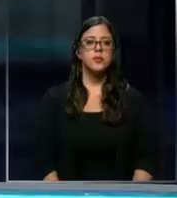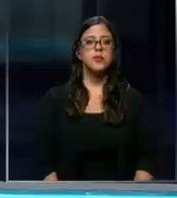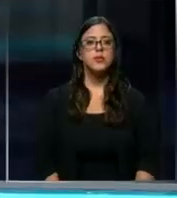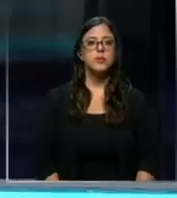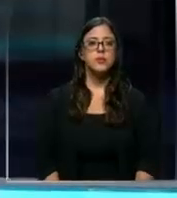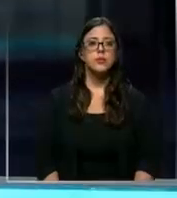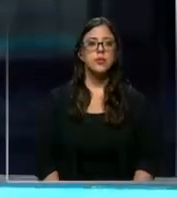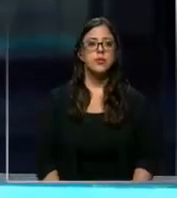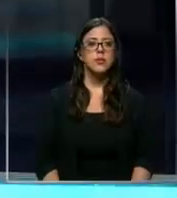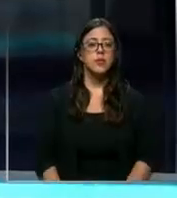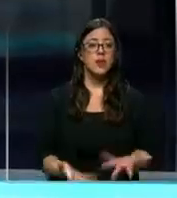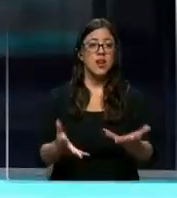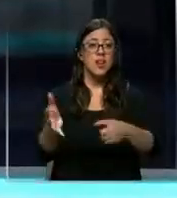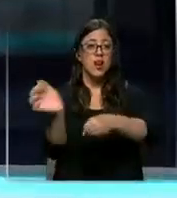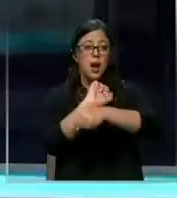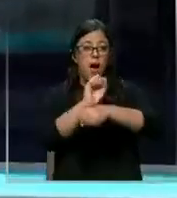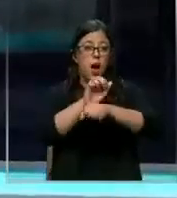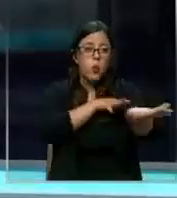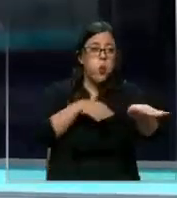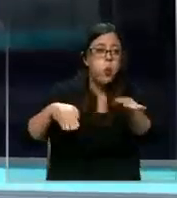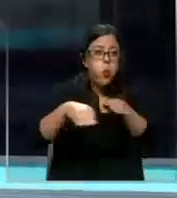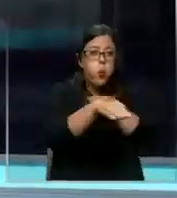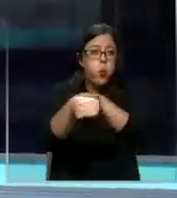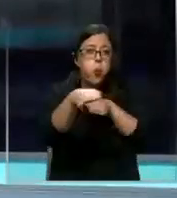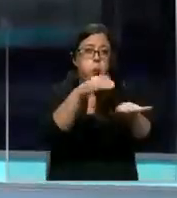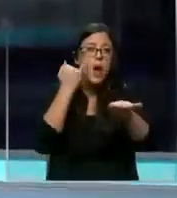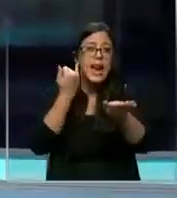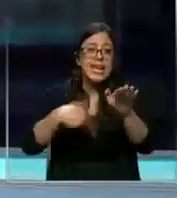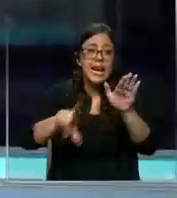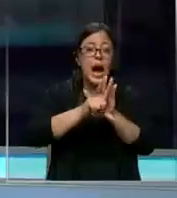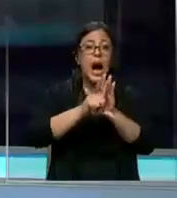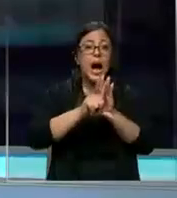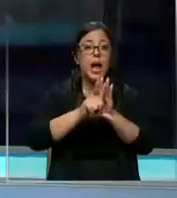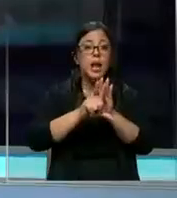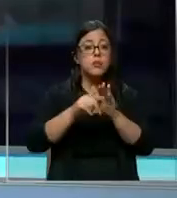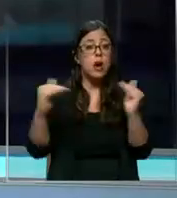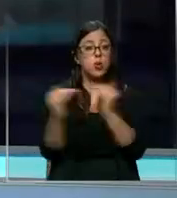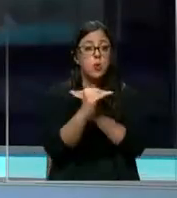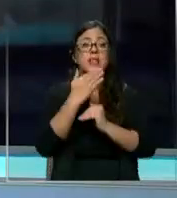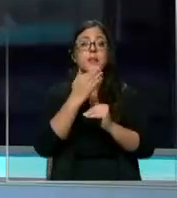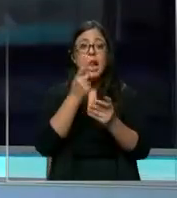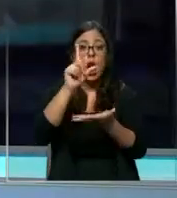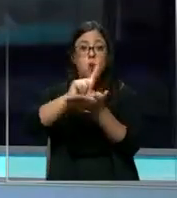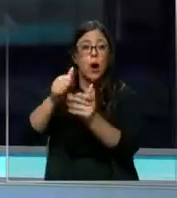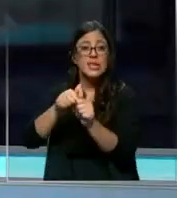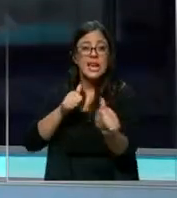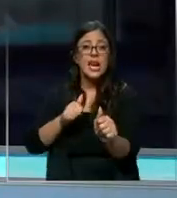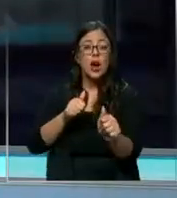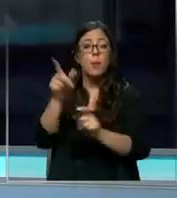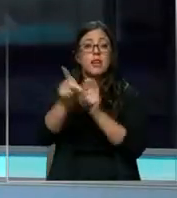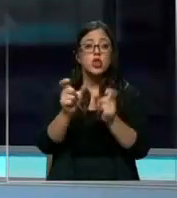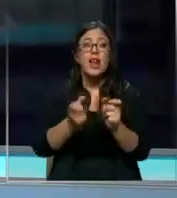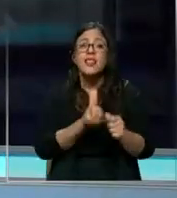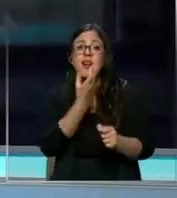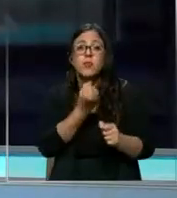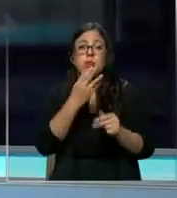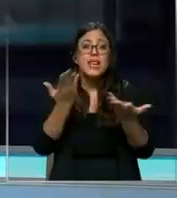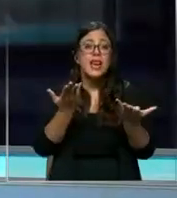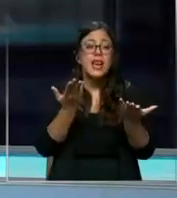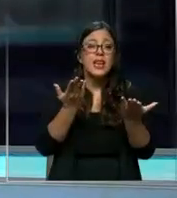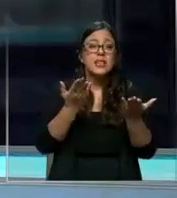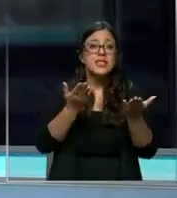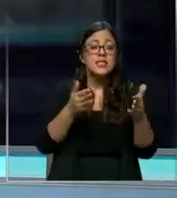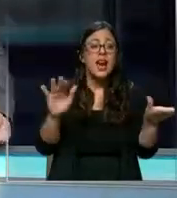Las carreras clandestinas no solo ocurren en autopistas o en lugares alejados. Vecinos de la Florida denuncian que en plena avenida